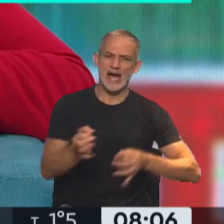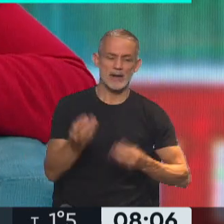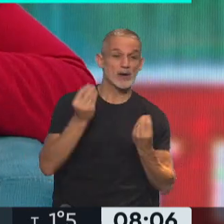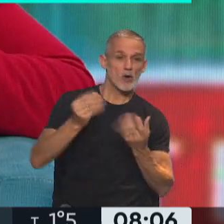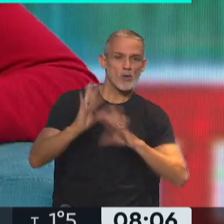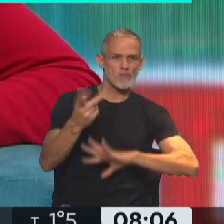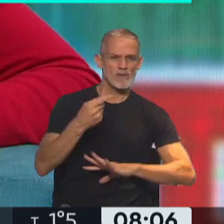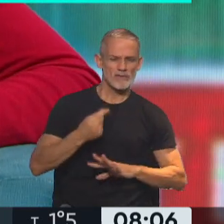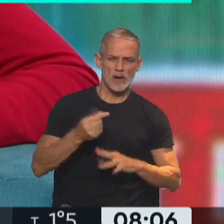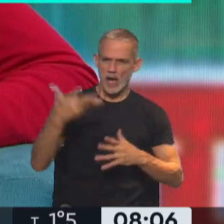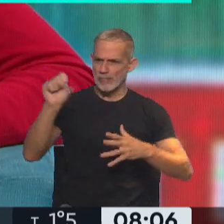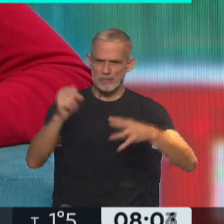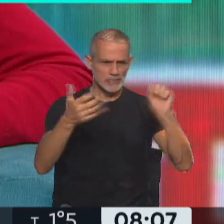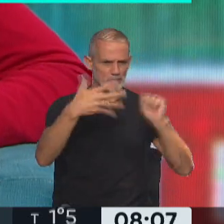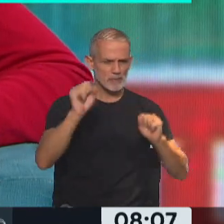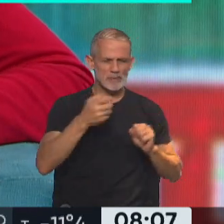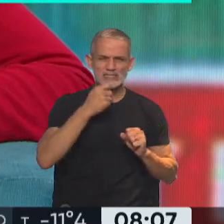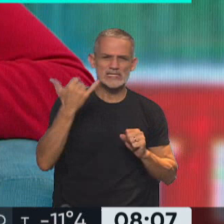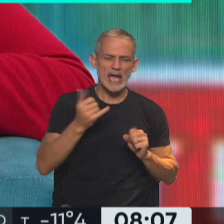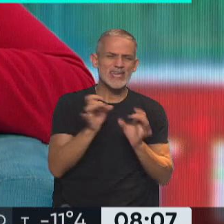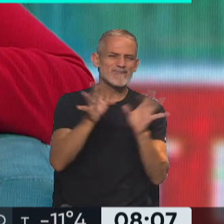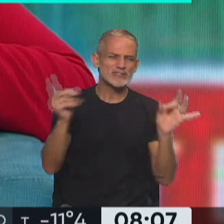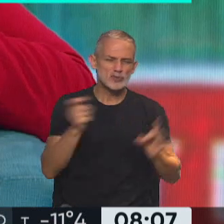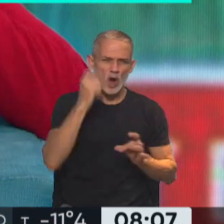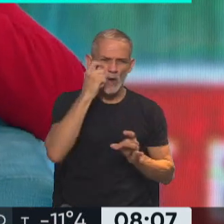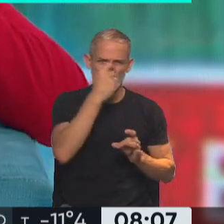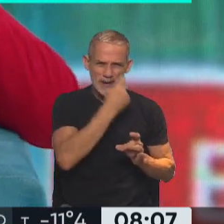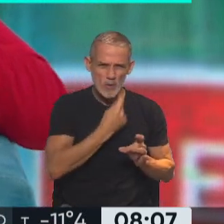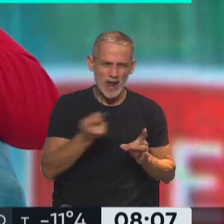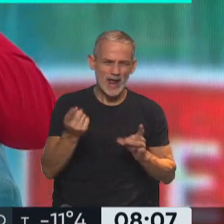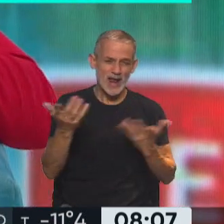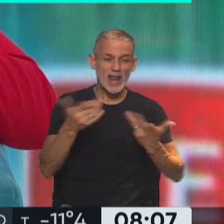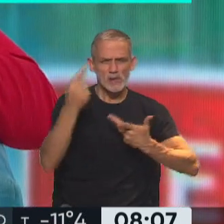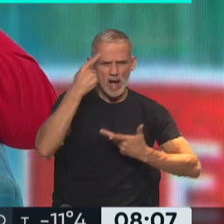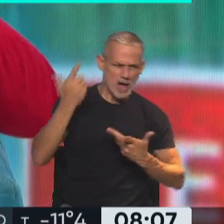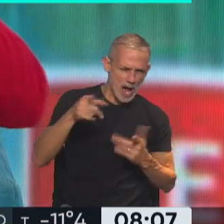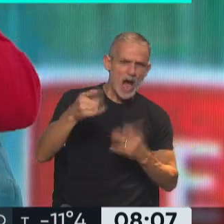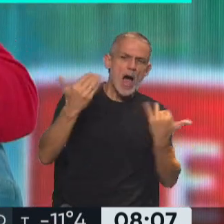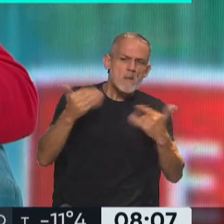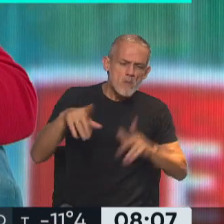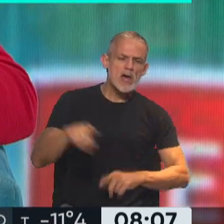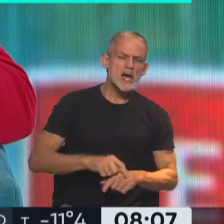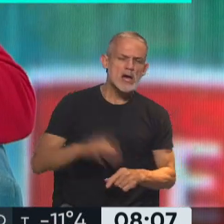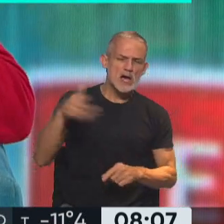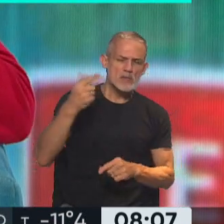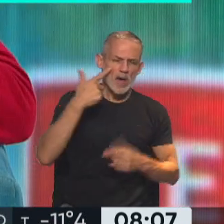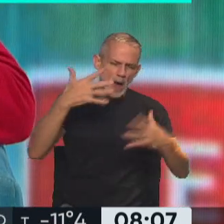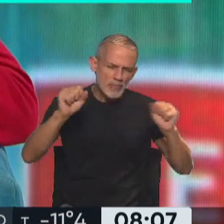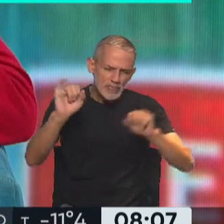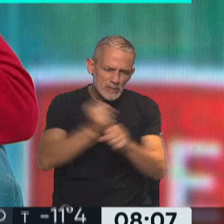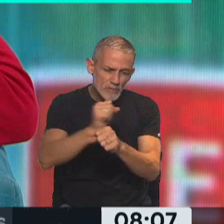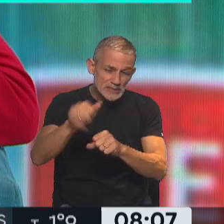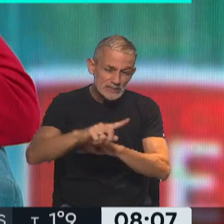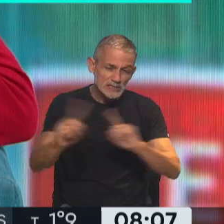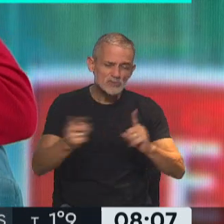para poder diagnosticar esta infección, entonces para poder pensarla, sospecharla y después diagnosticarla, ¿no? Entonces